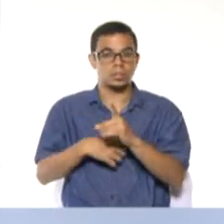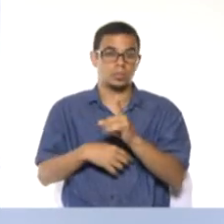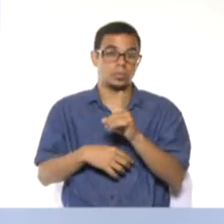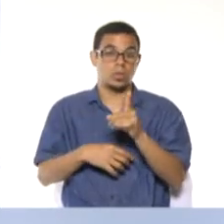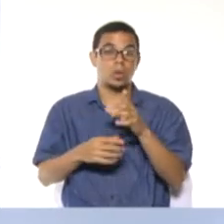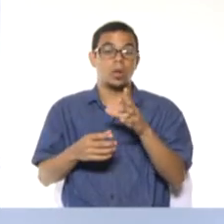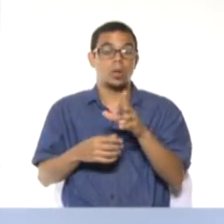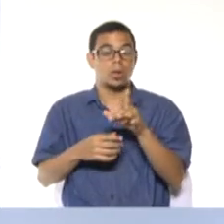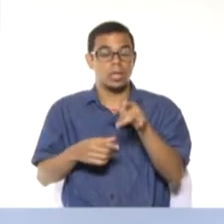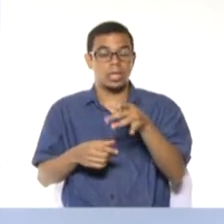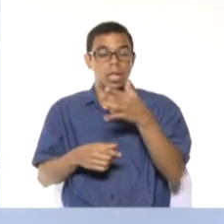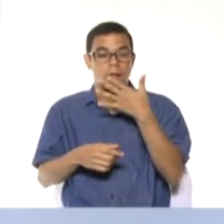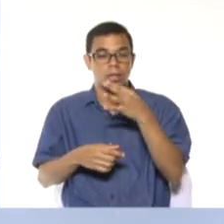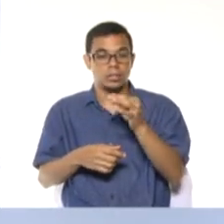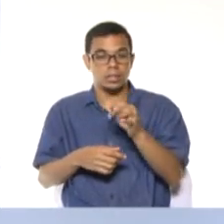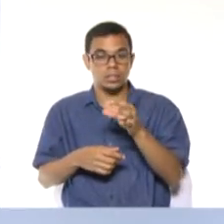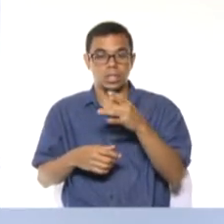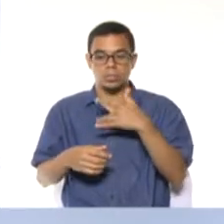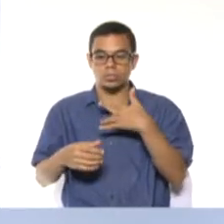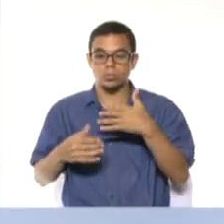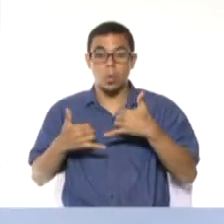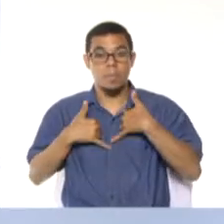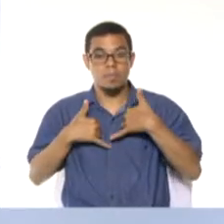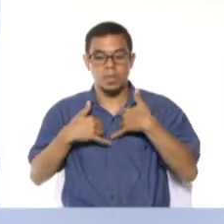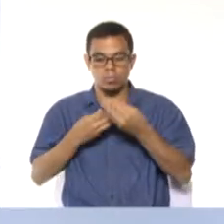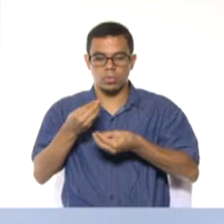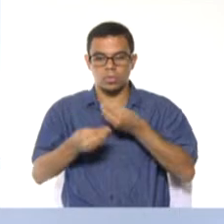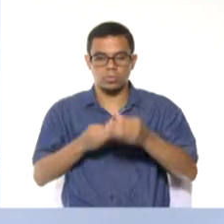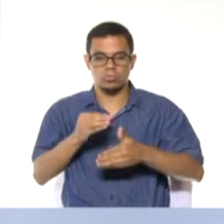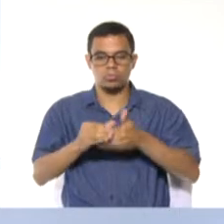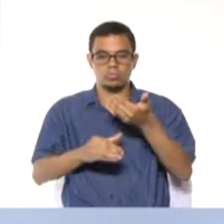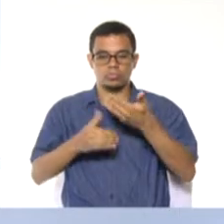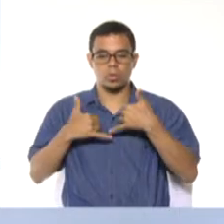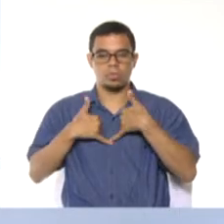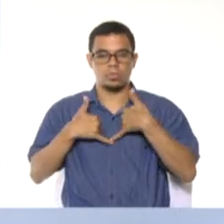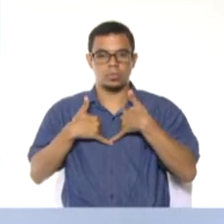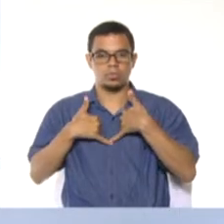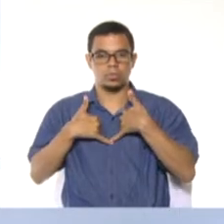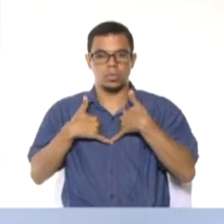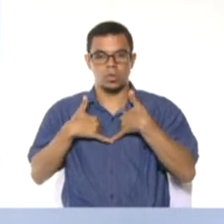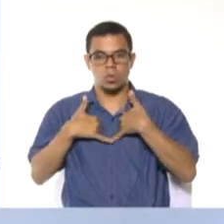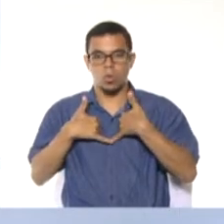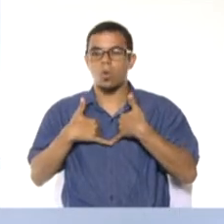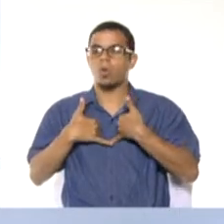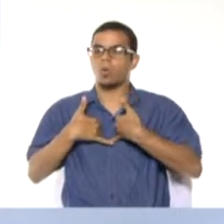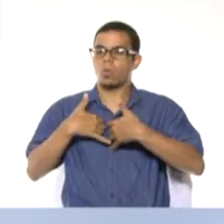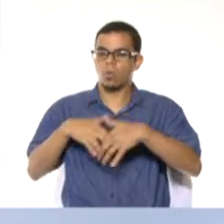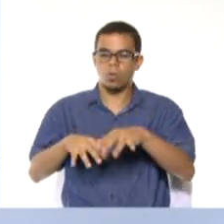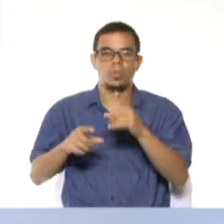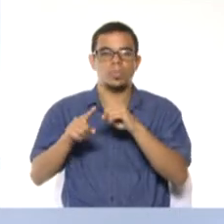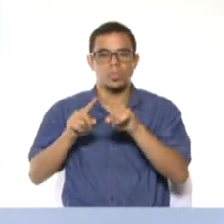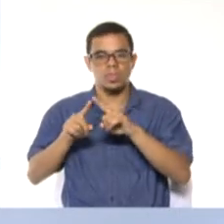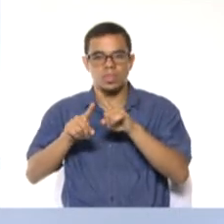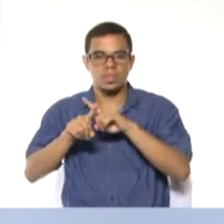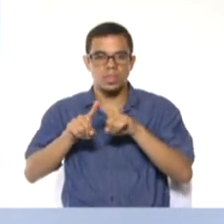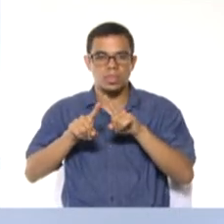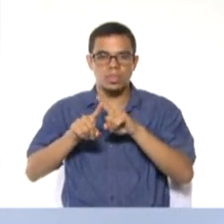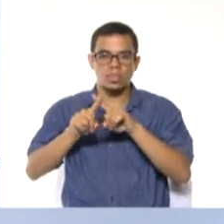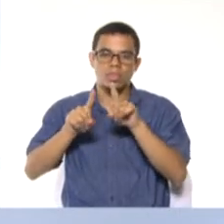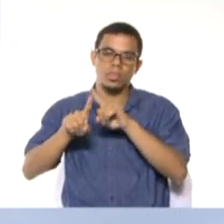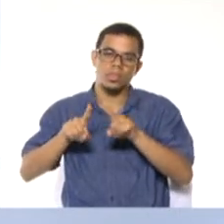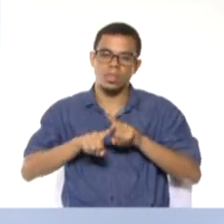mismos, rudimentarios quizás, pero aplicando técnicas de laboratorio, ¿ok? Este